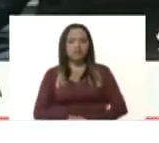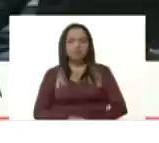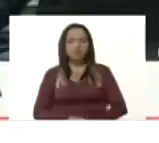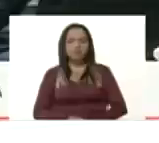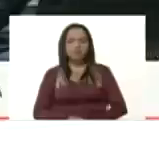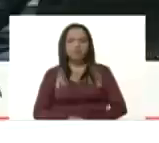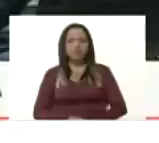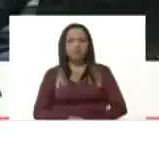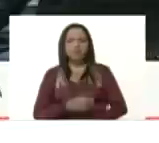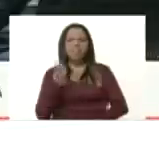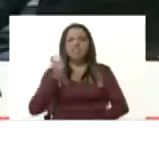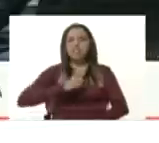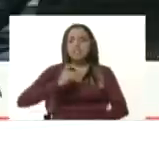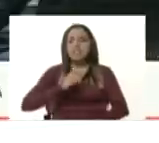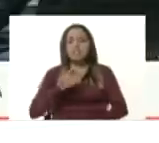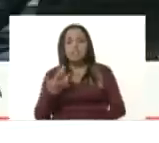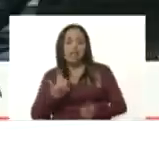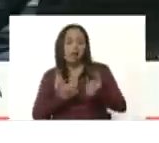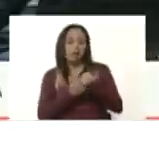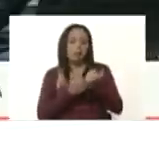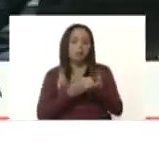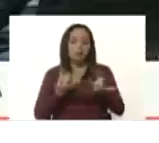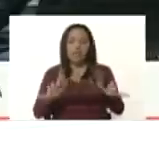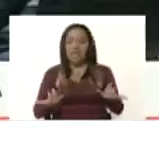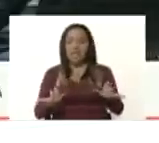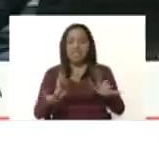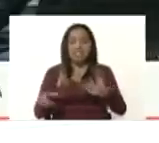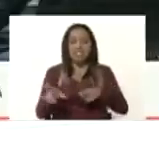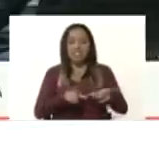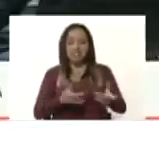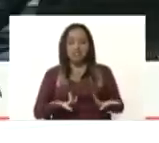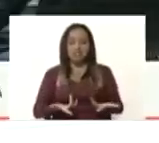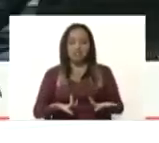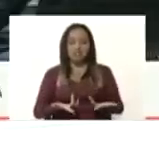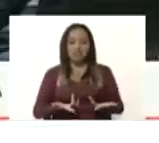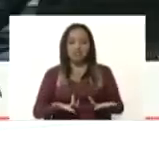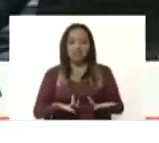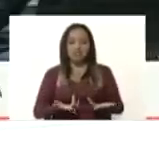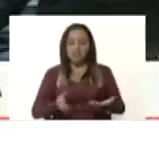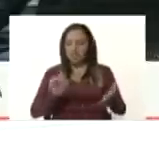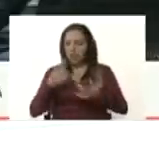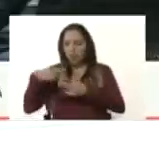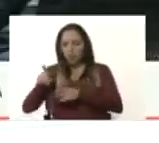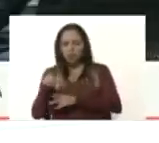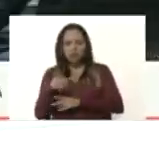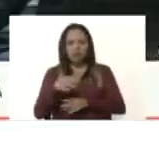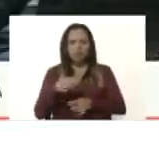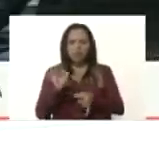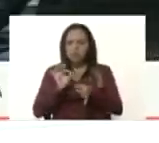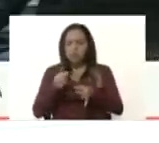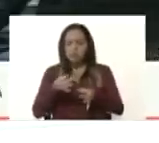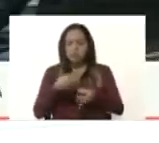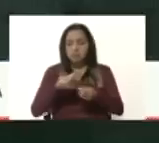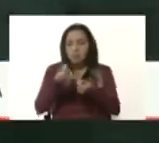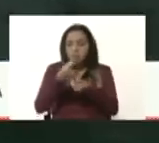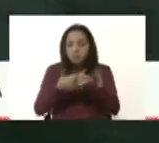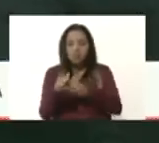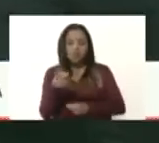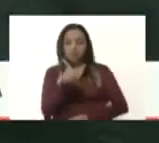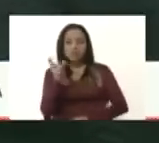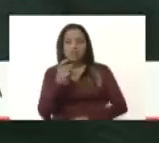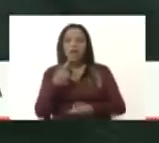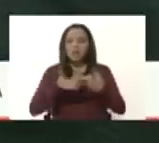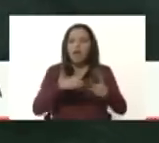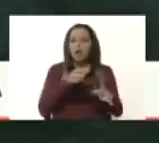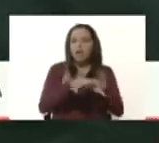que necesita el sustento ya líquido, monetario. Ninguna moneda se lo piden, pero a nuestro Petro se lo piden. Está